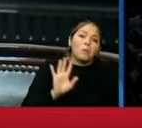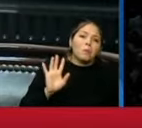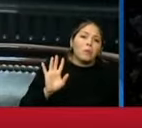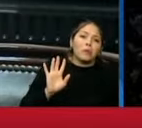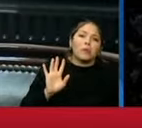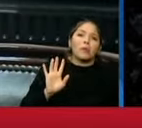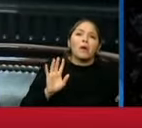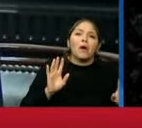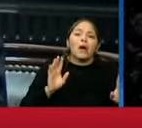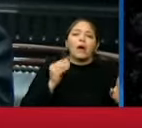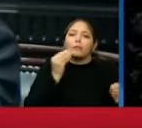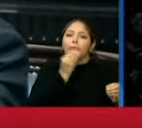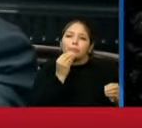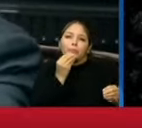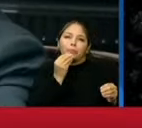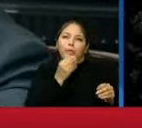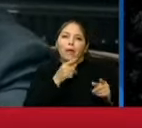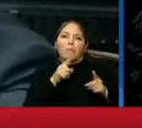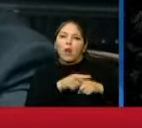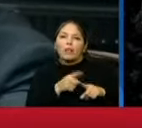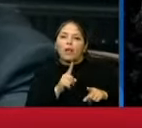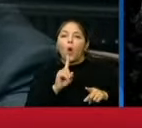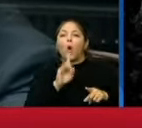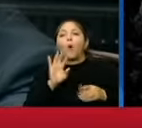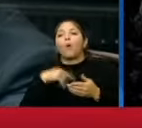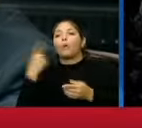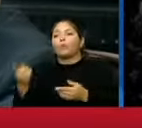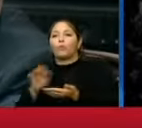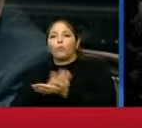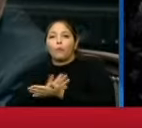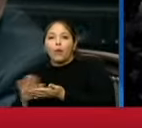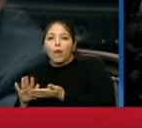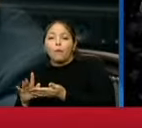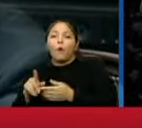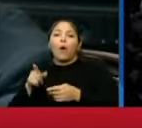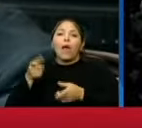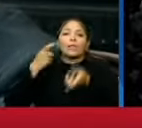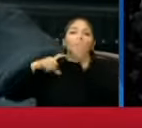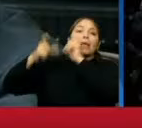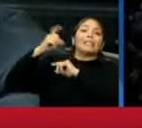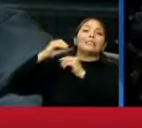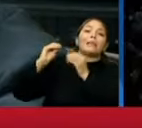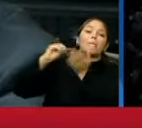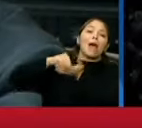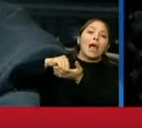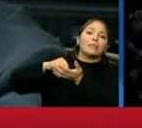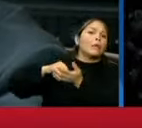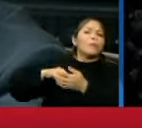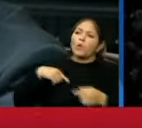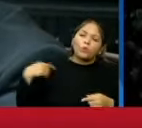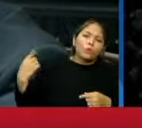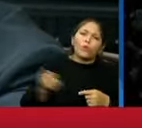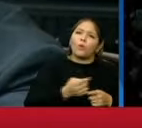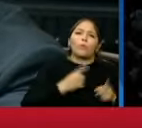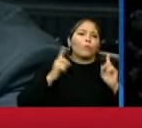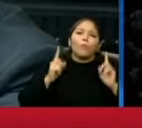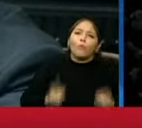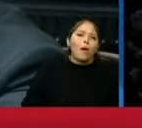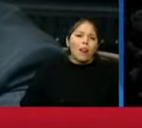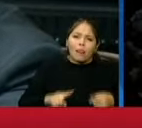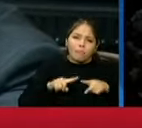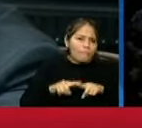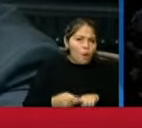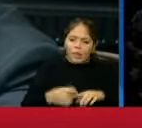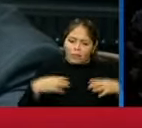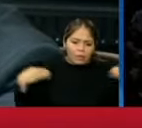kirchnerismo, ¿no? Igual atrasa la gente, imagen, ¿no? Es el mensaje. Atrasa a esta gente. Y eso, ¿no? Es un